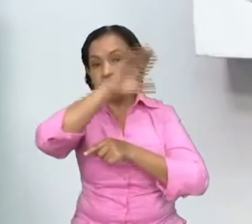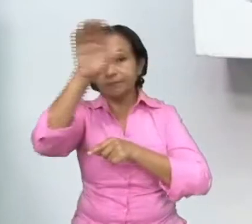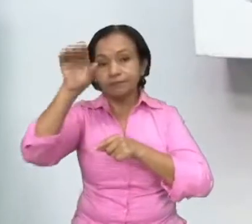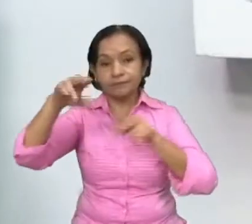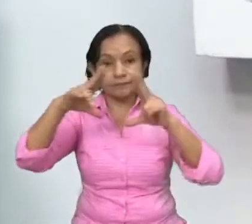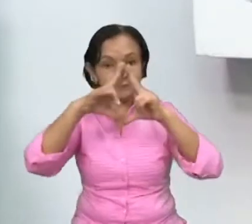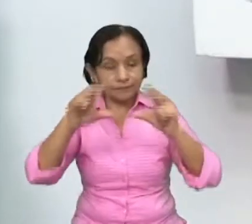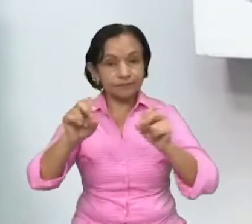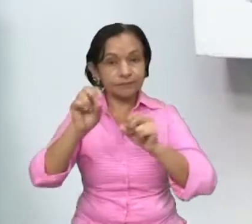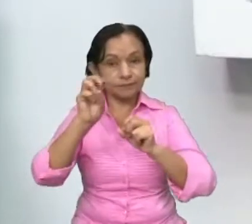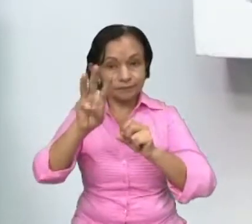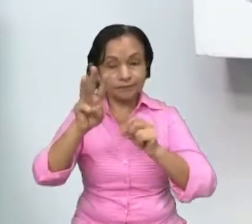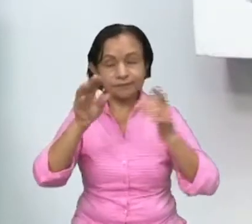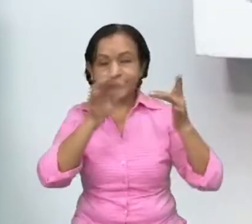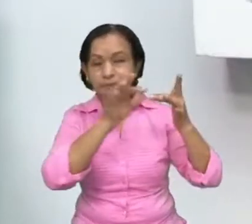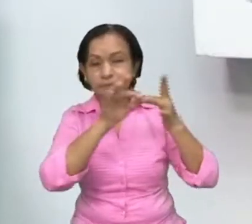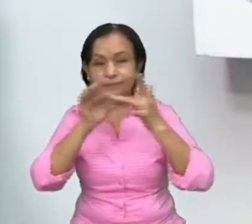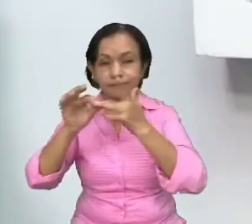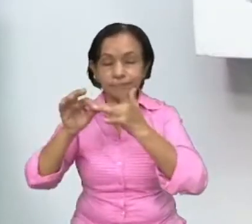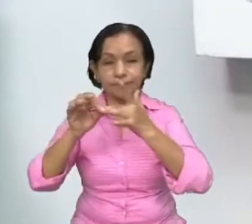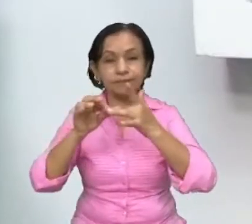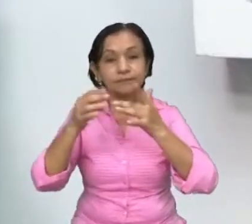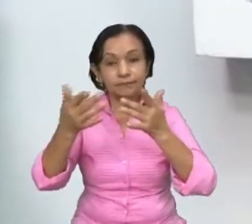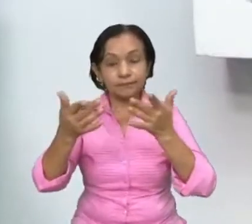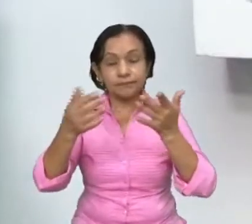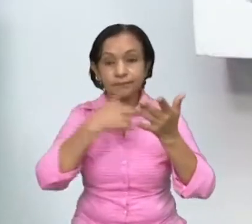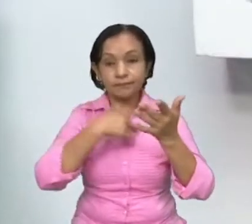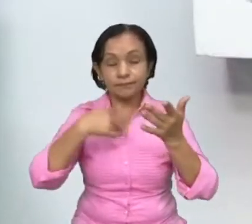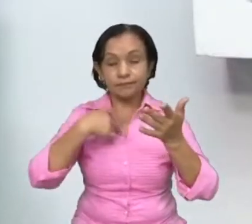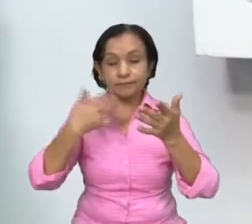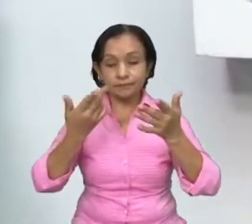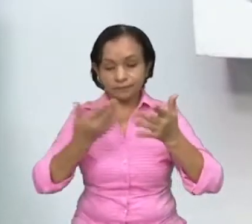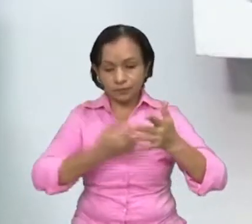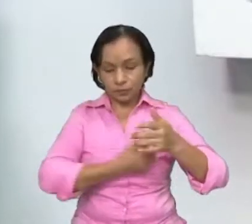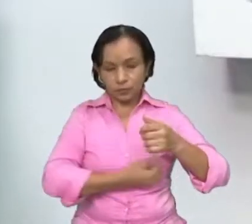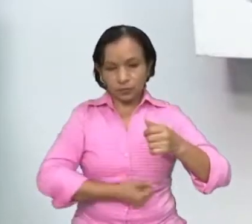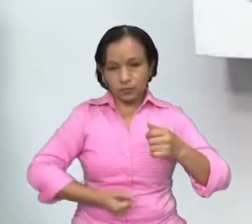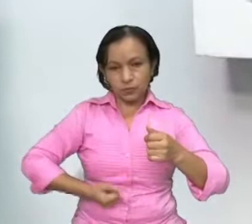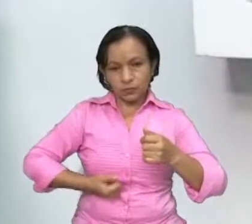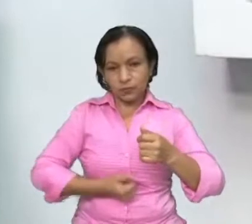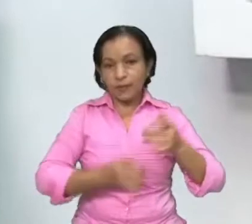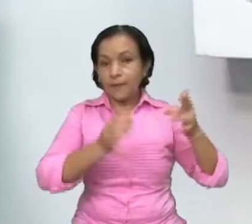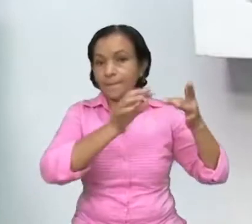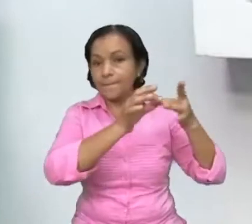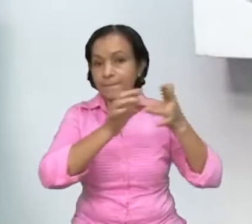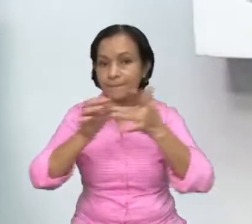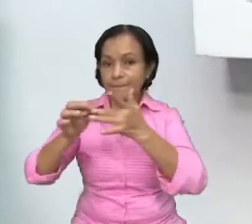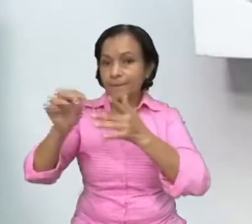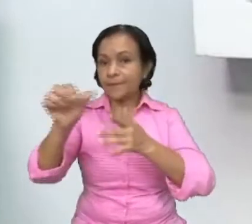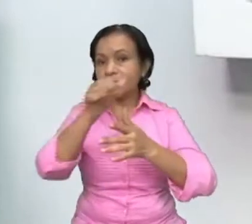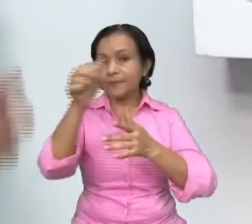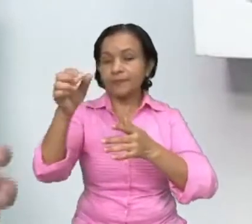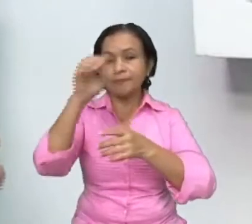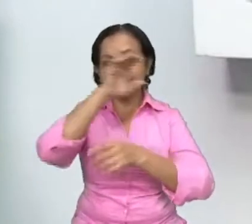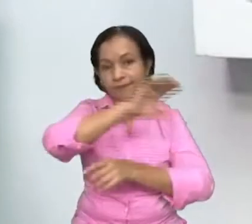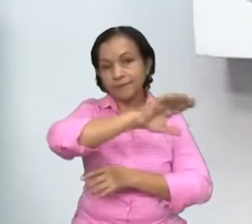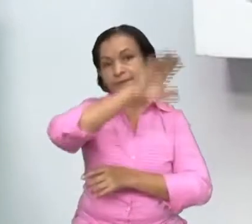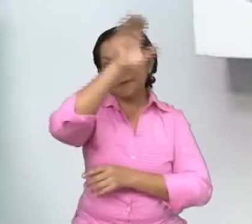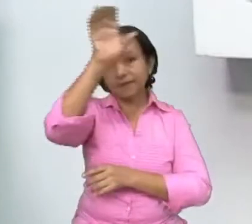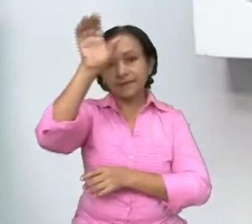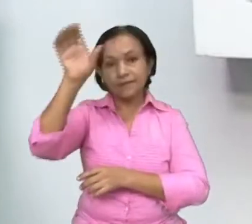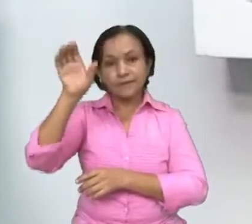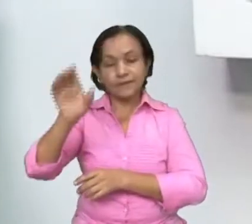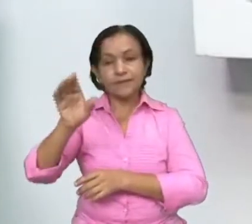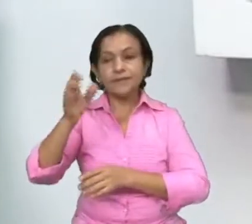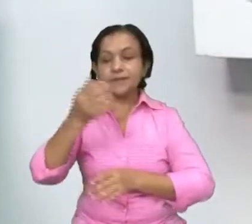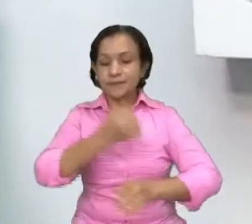tenemos 3 equipos de esta alta resolución, estaremos hablando de 21 equipos de ultrasonido. más otros equipos que se encuentran ubicados en los departamentos